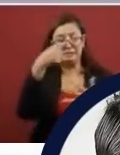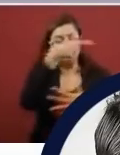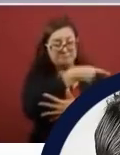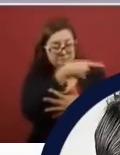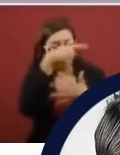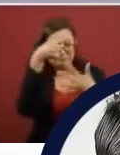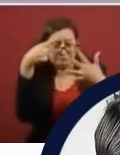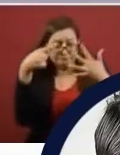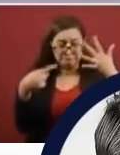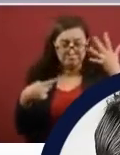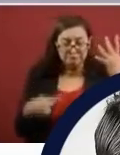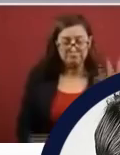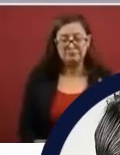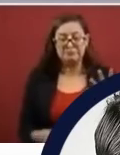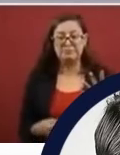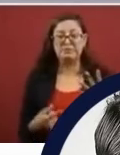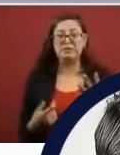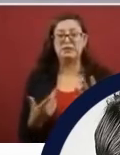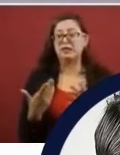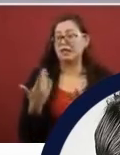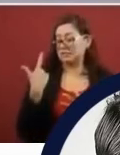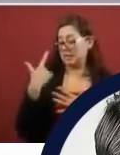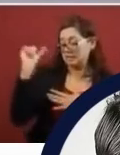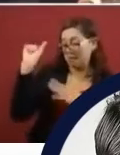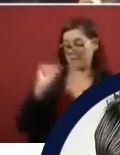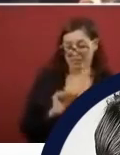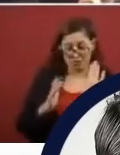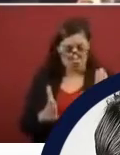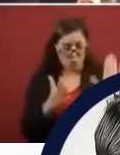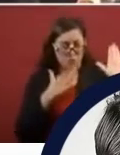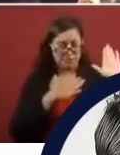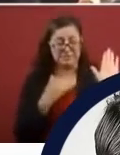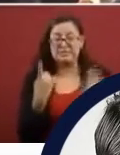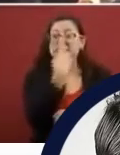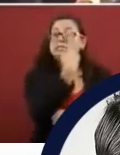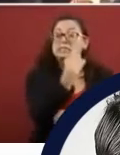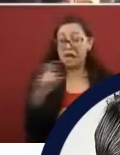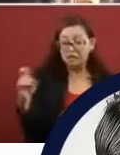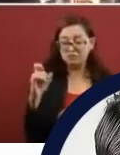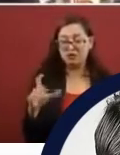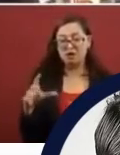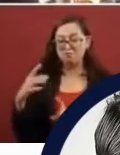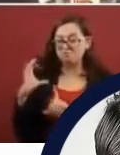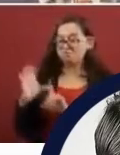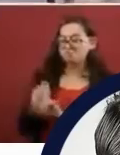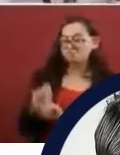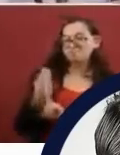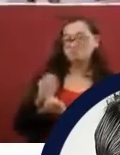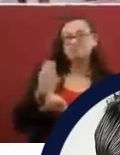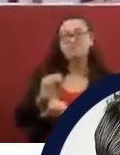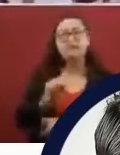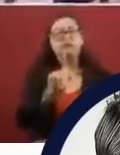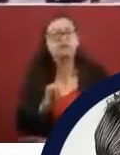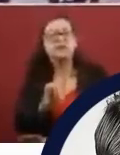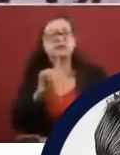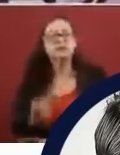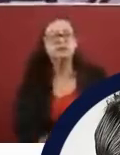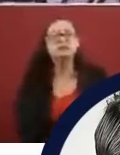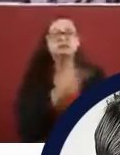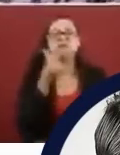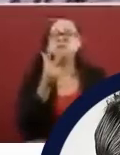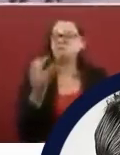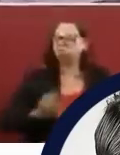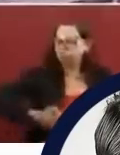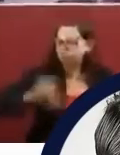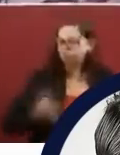y que entonces permanentemente hay que tratar de hacerle a la gente entender que como tonta, como persona tonta que es,